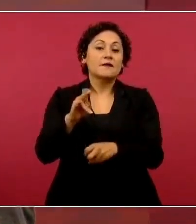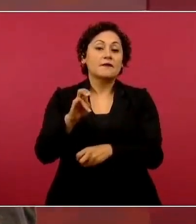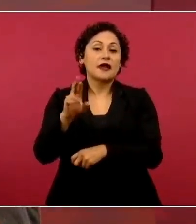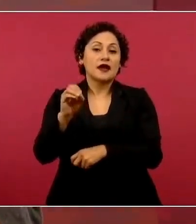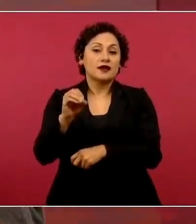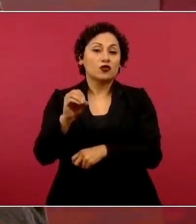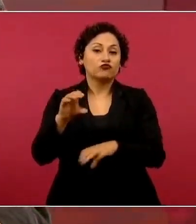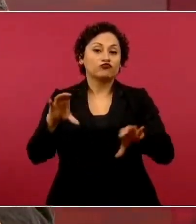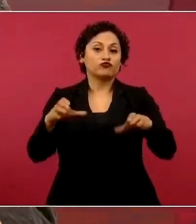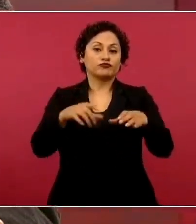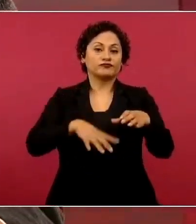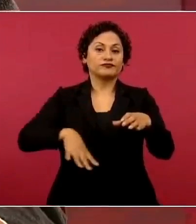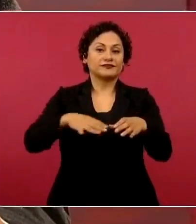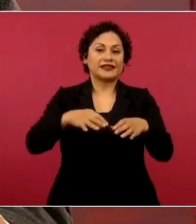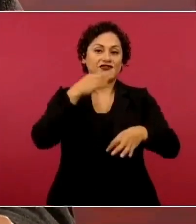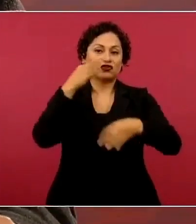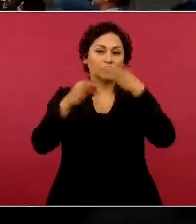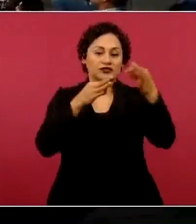inventa un diálogo,